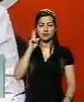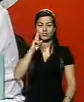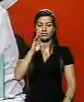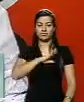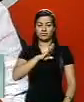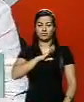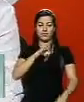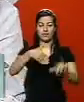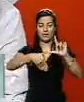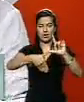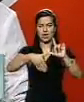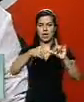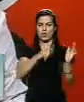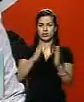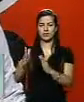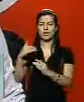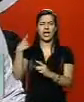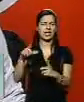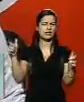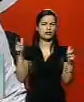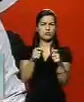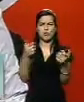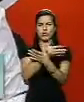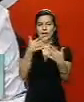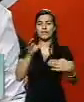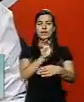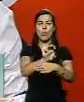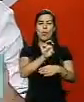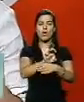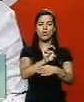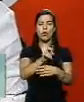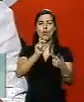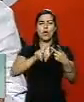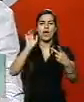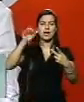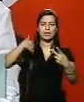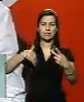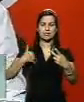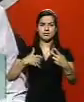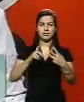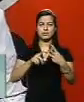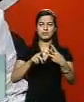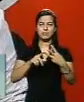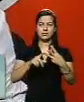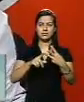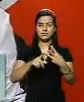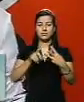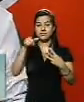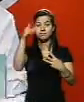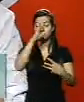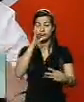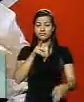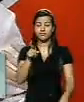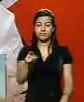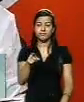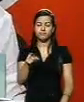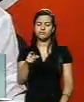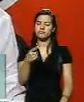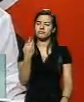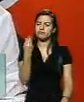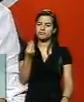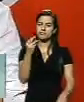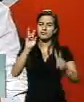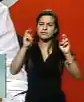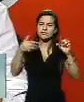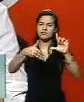organizadas. Hay un movimiento gigantesco en Ecuador, en Argentina, insurgen en Brasil. ¿Cómo es ese tema